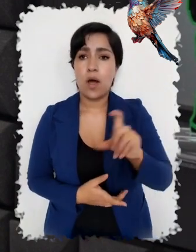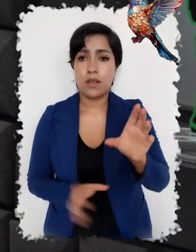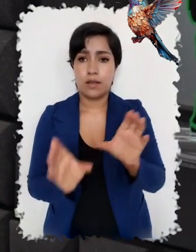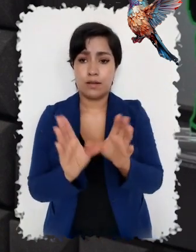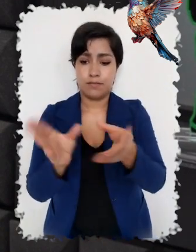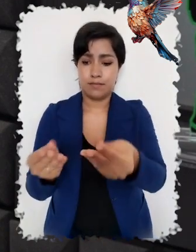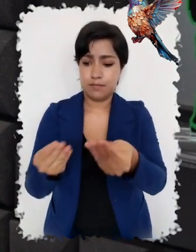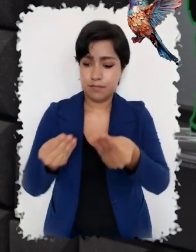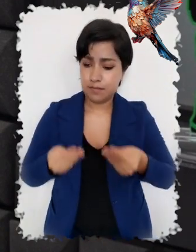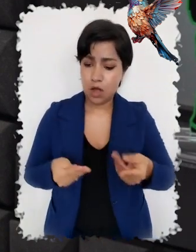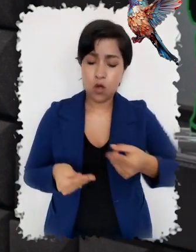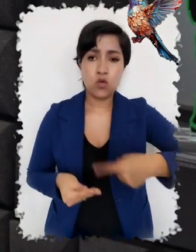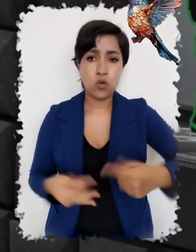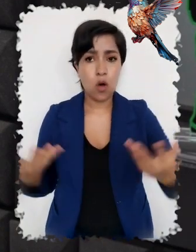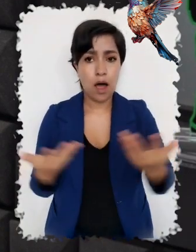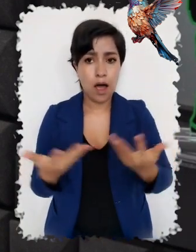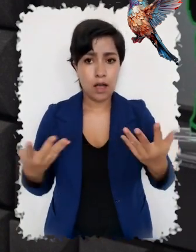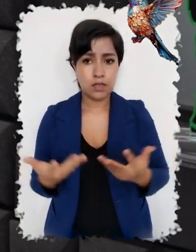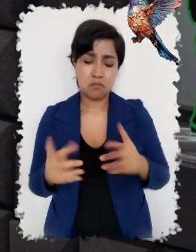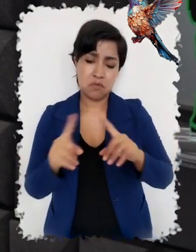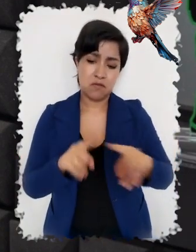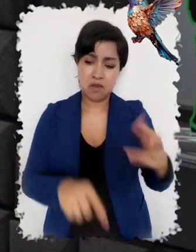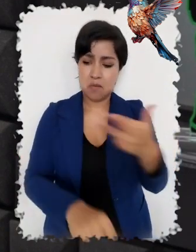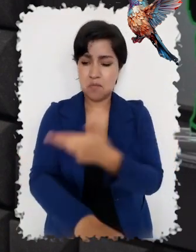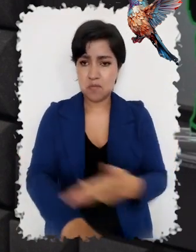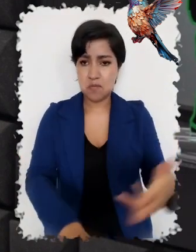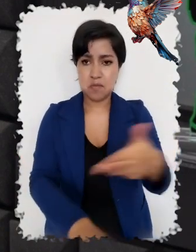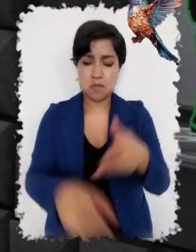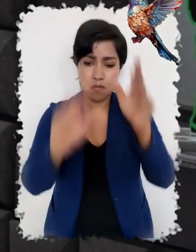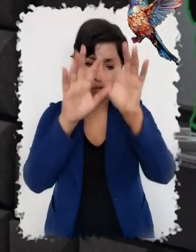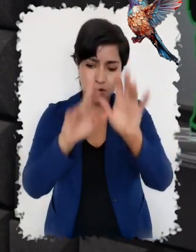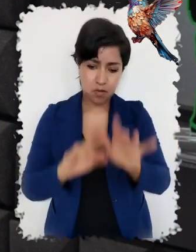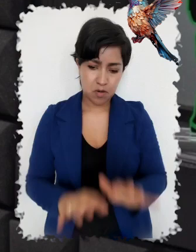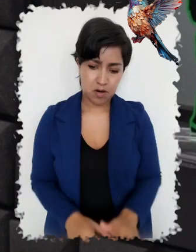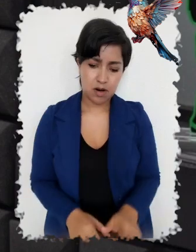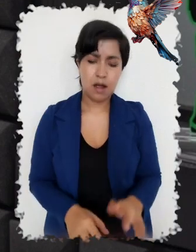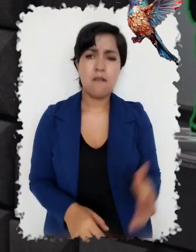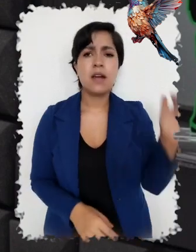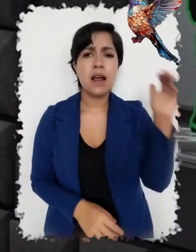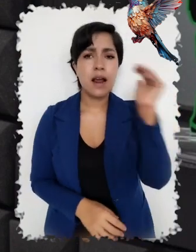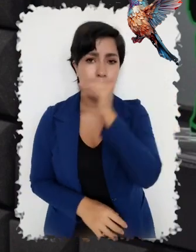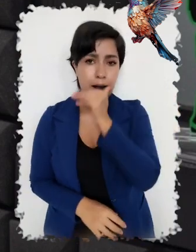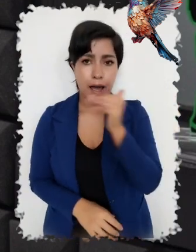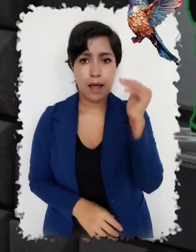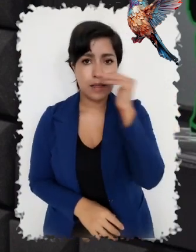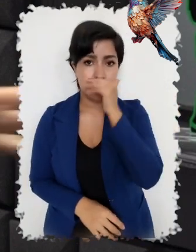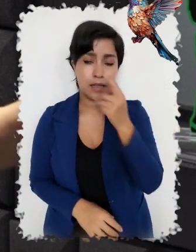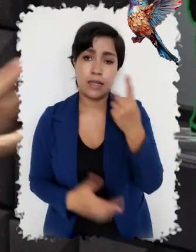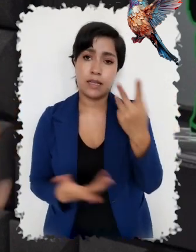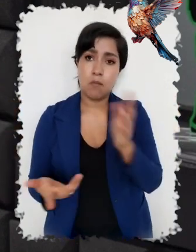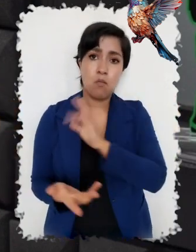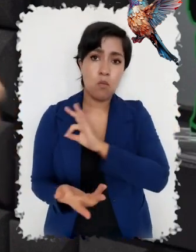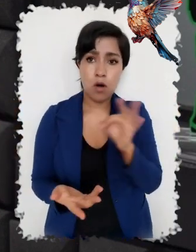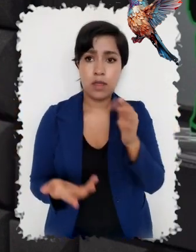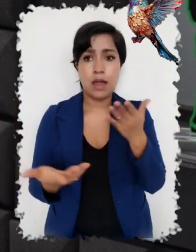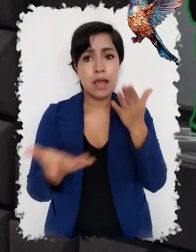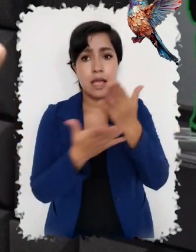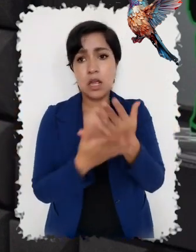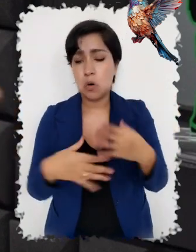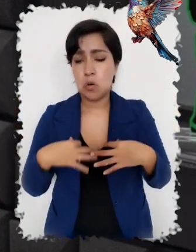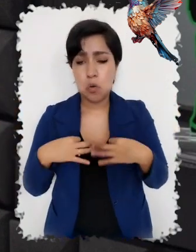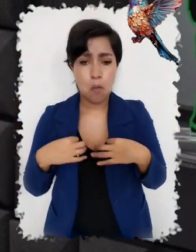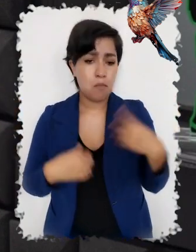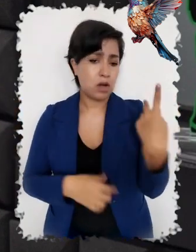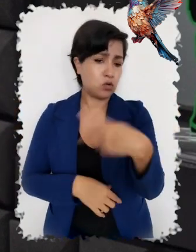dan ese certificado nosotros llenamos una serie de formularios no hay ningún costo y que entrenen pueden ir con su